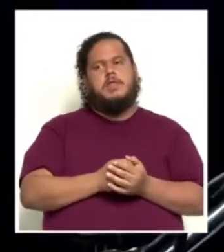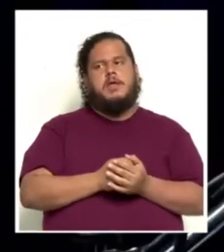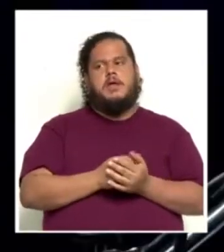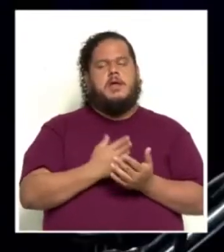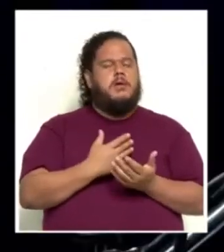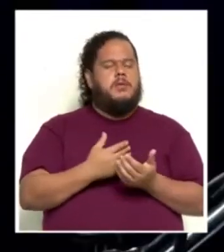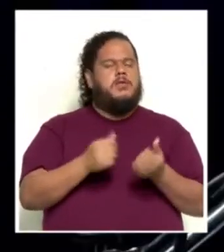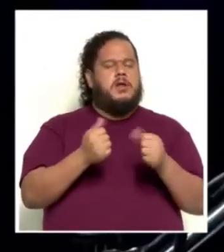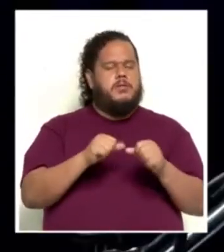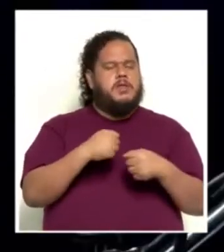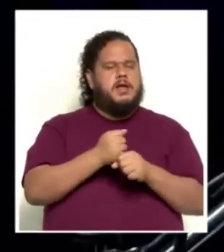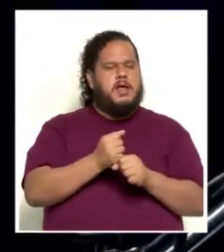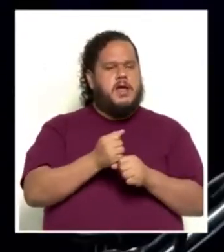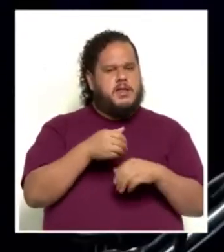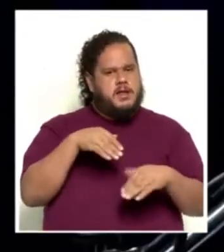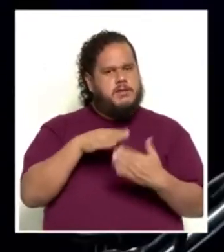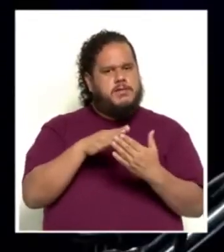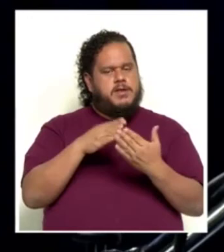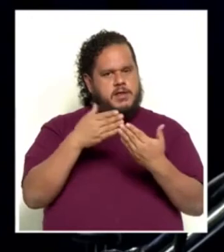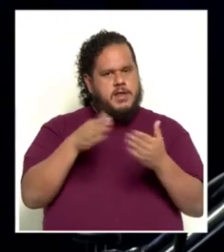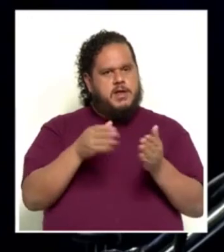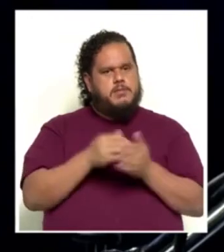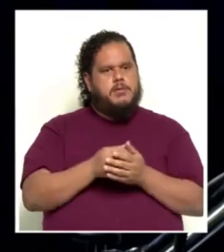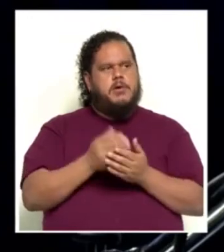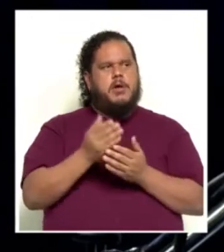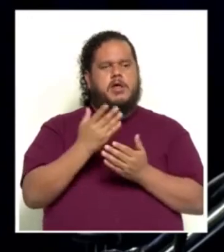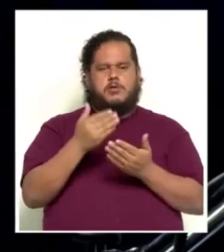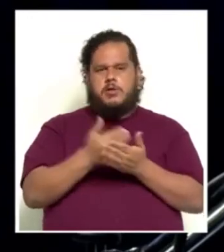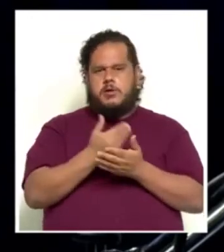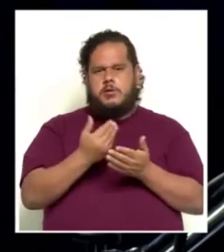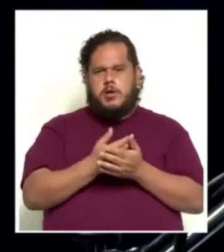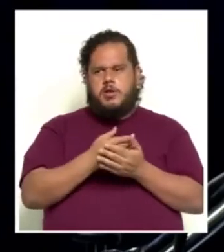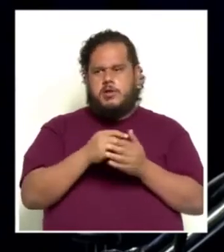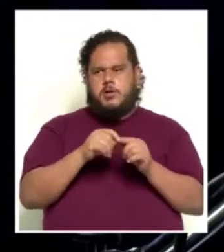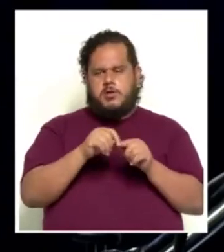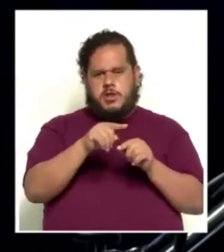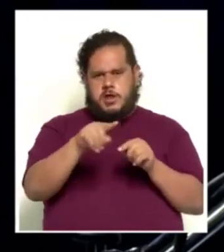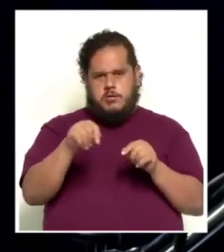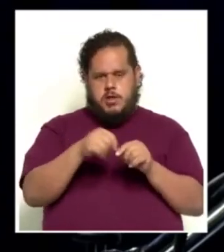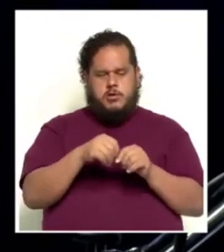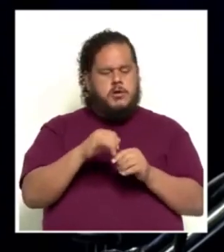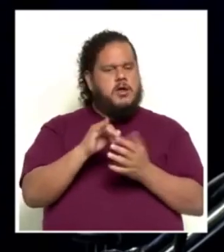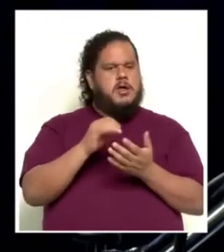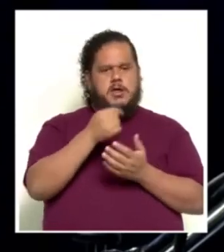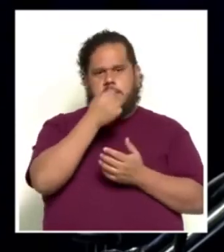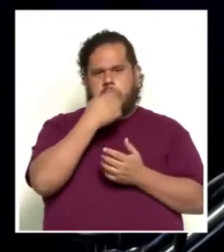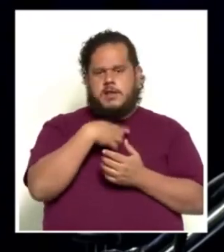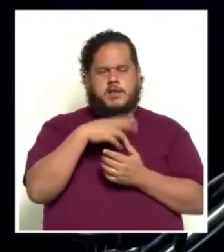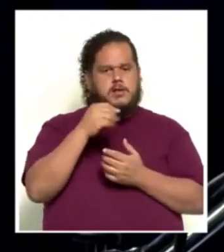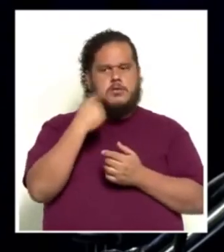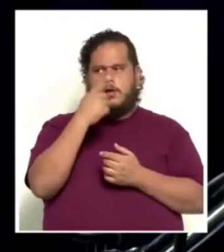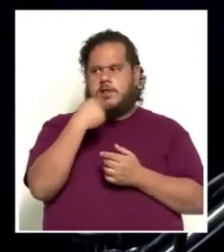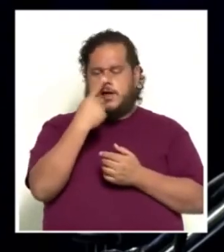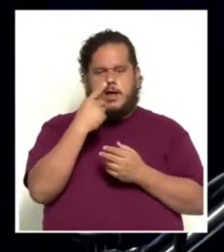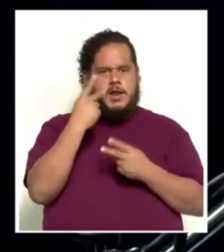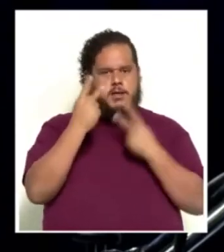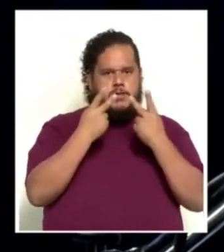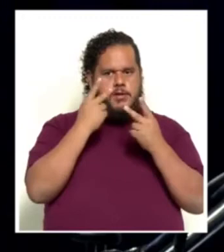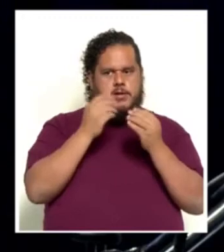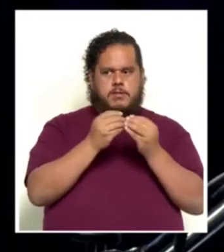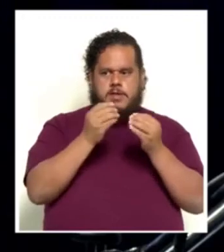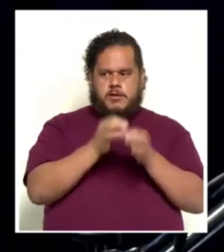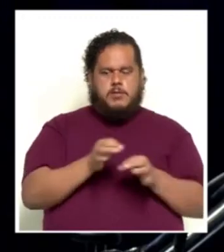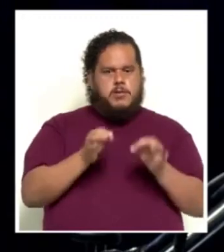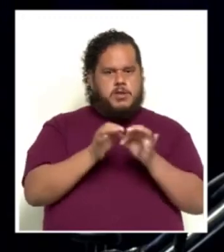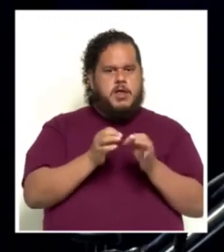apuesta que hace el Frente Amplio es una apuesta hacia la renovación de cuadros, y pese a que tal vez José María Villalta no vaya a ser la cara visible más importante de esta